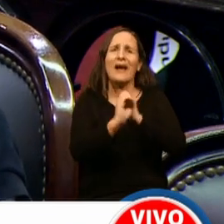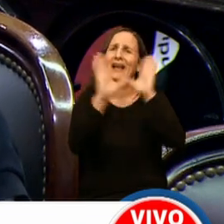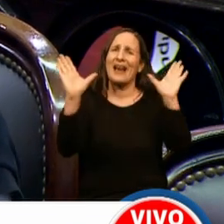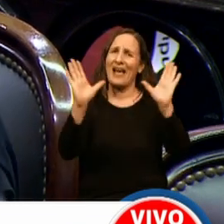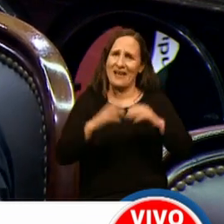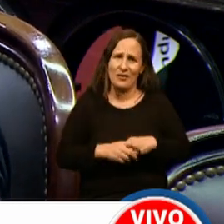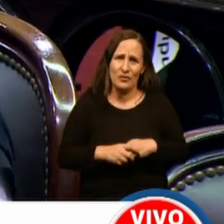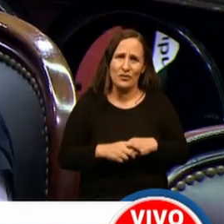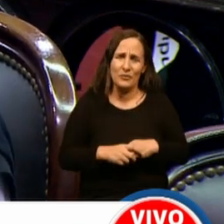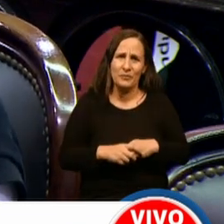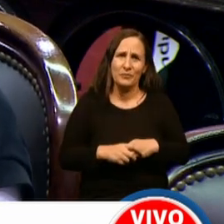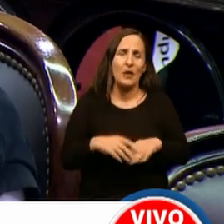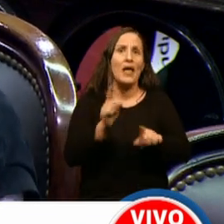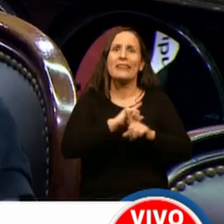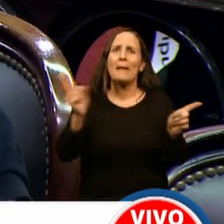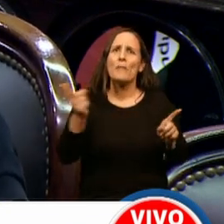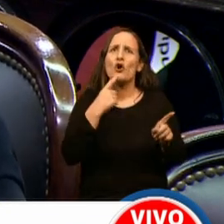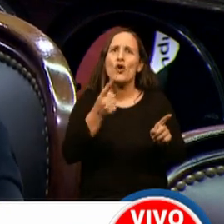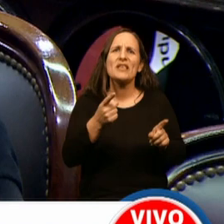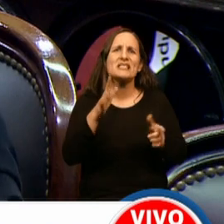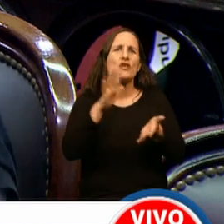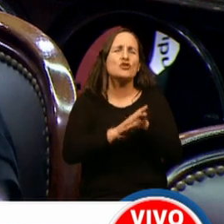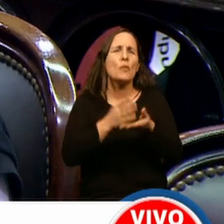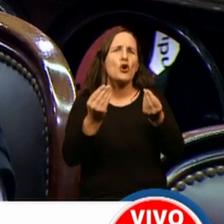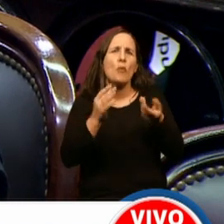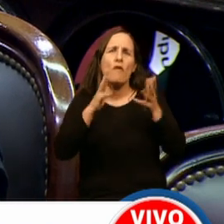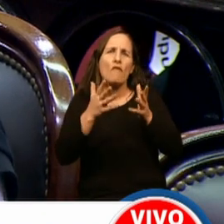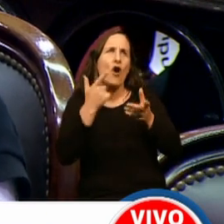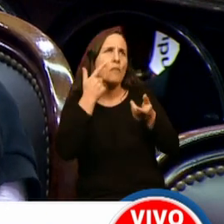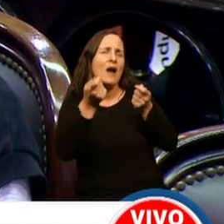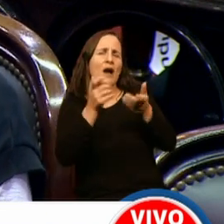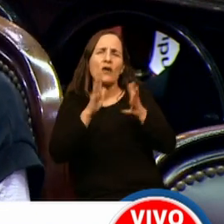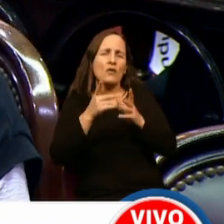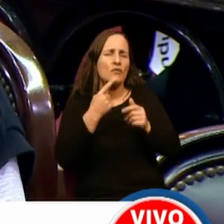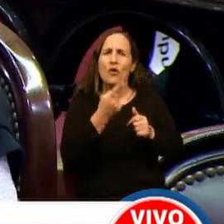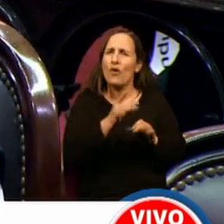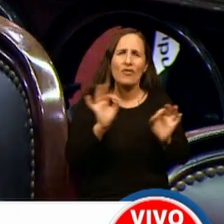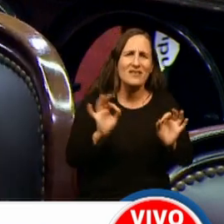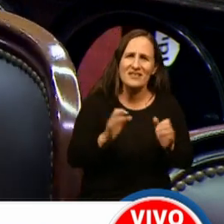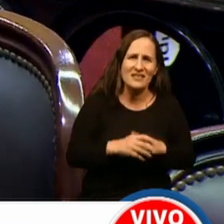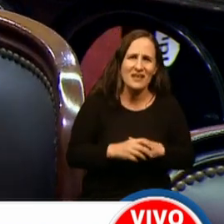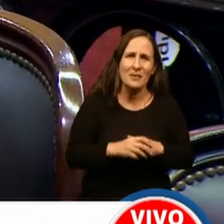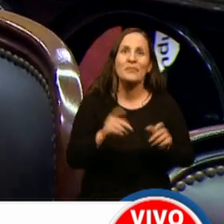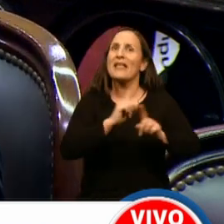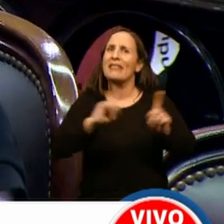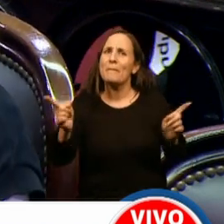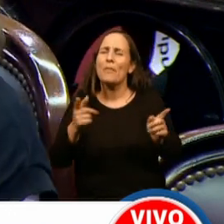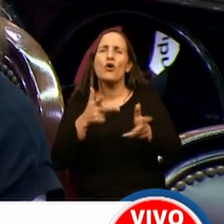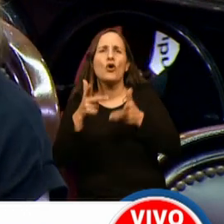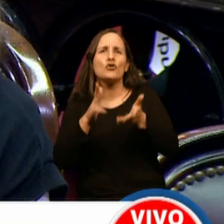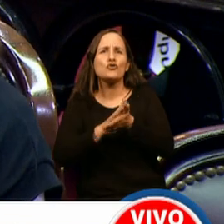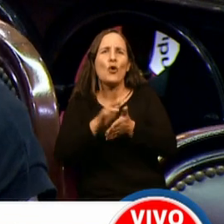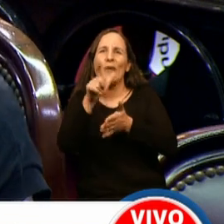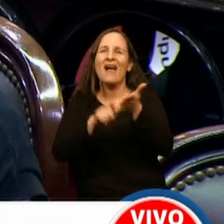tampoco mencionan nada respecto a los órganos de conducción no soluciona tampoco las dificultades para emitir capturas referidas por los